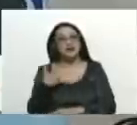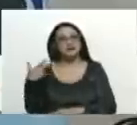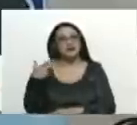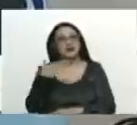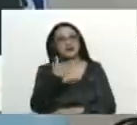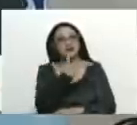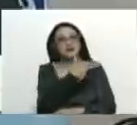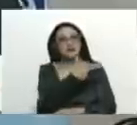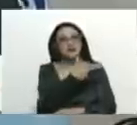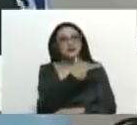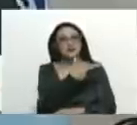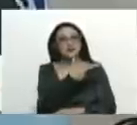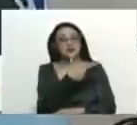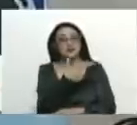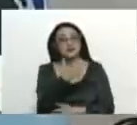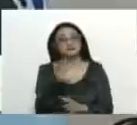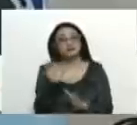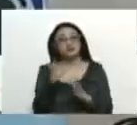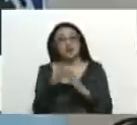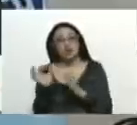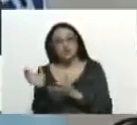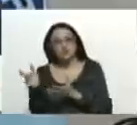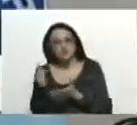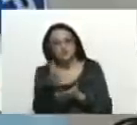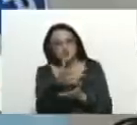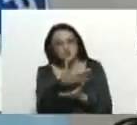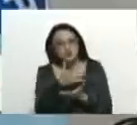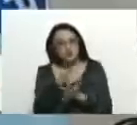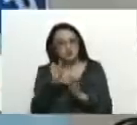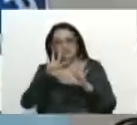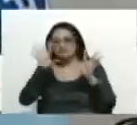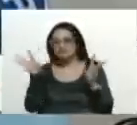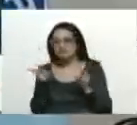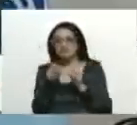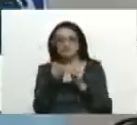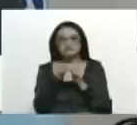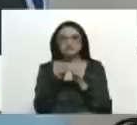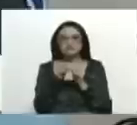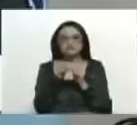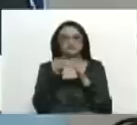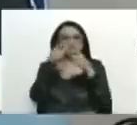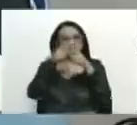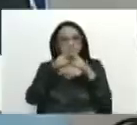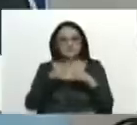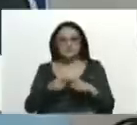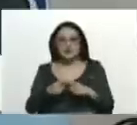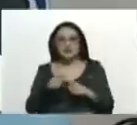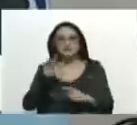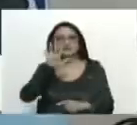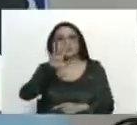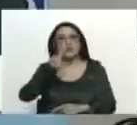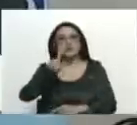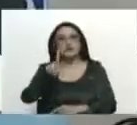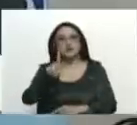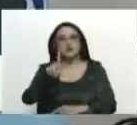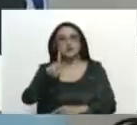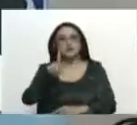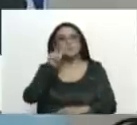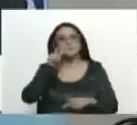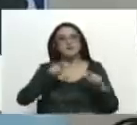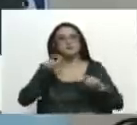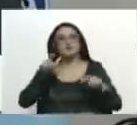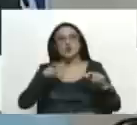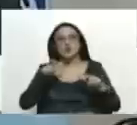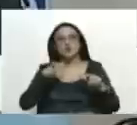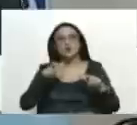cuando sumamos todo esto la cifra llega en este momento a 51 personas